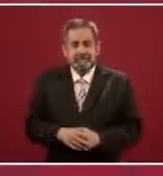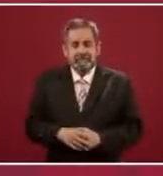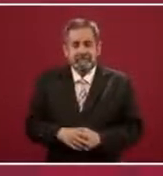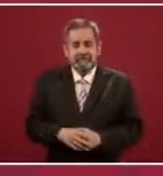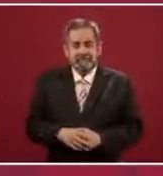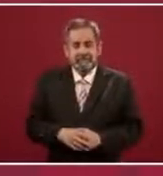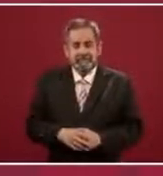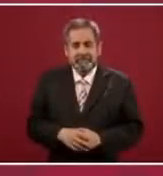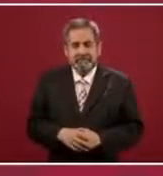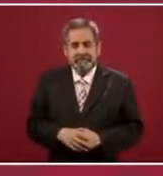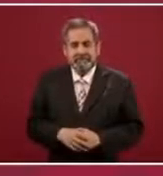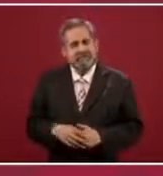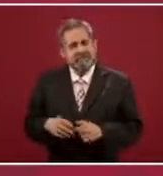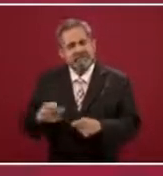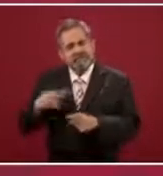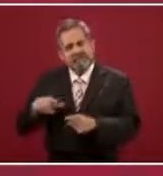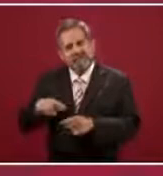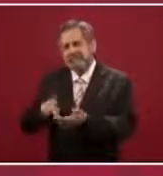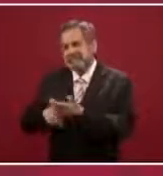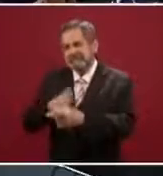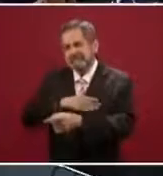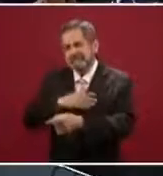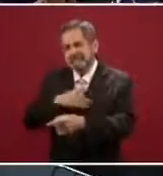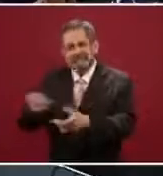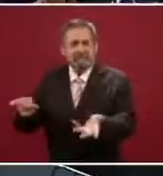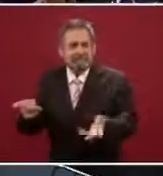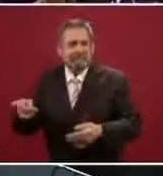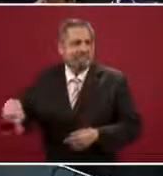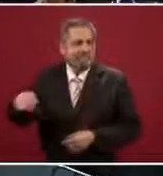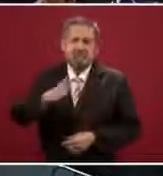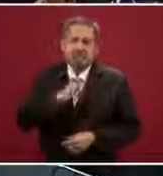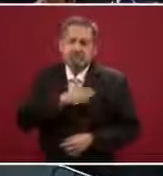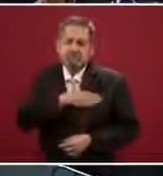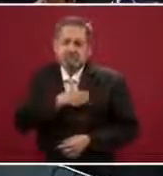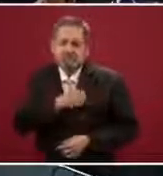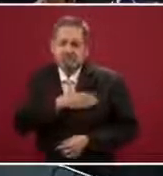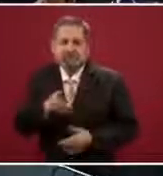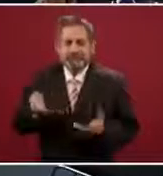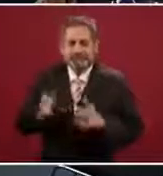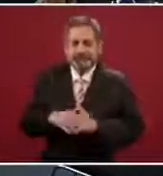son buenas gentes son buenas personas y más cuando están dormidos